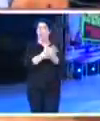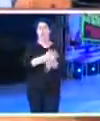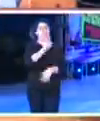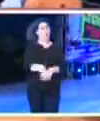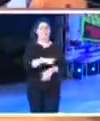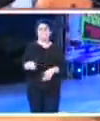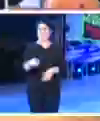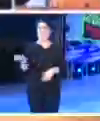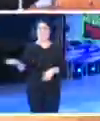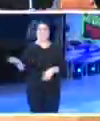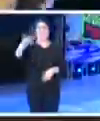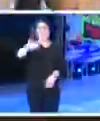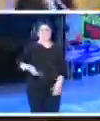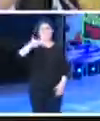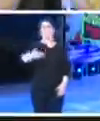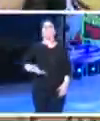jugar.